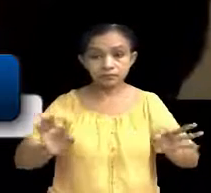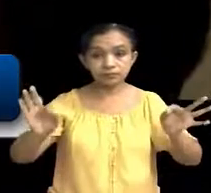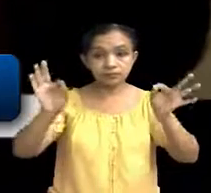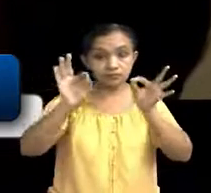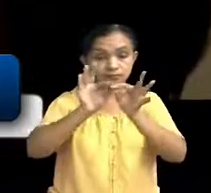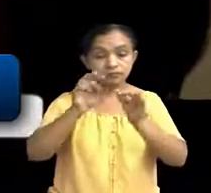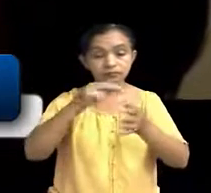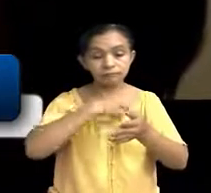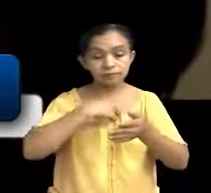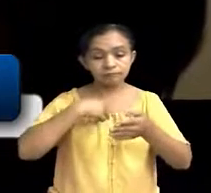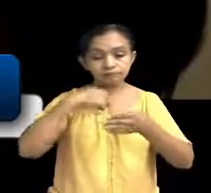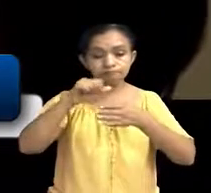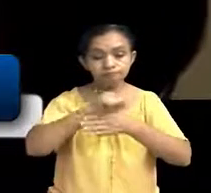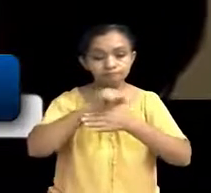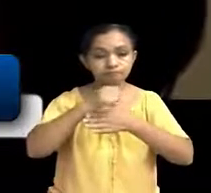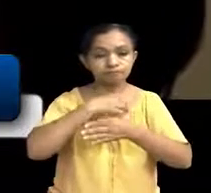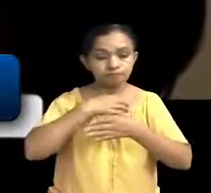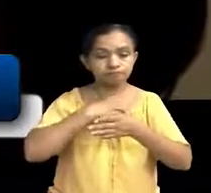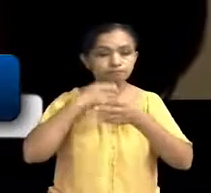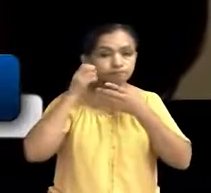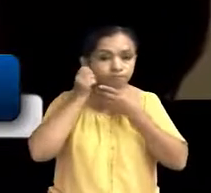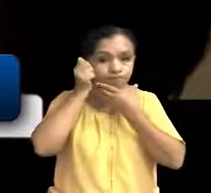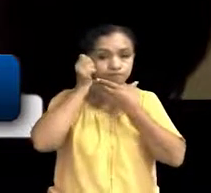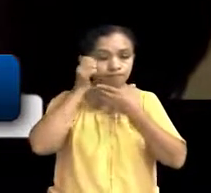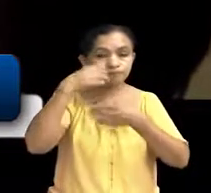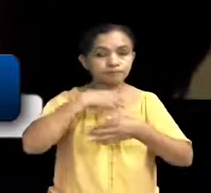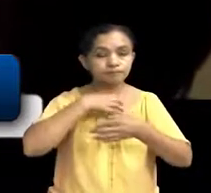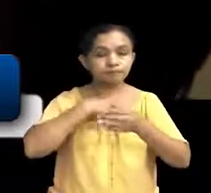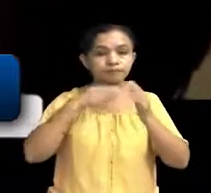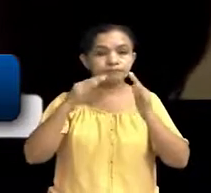realizar los ejercicios.